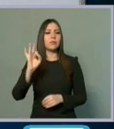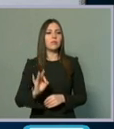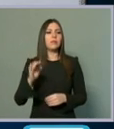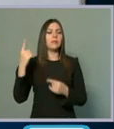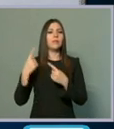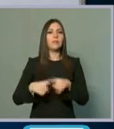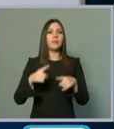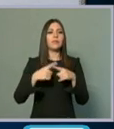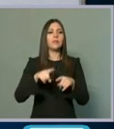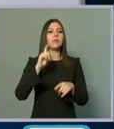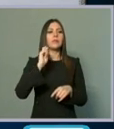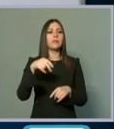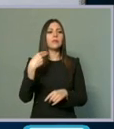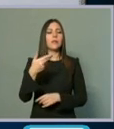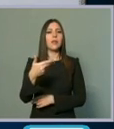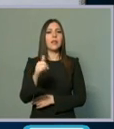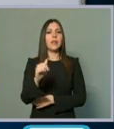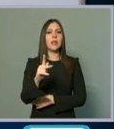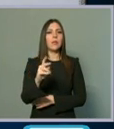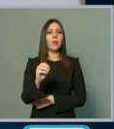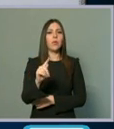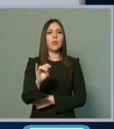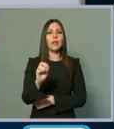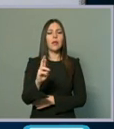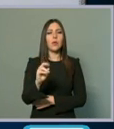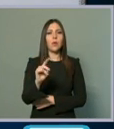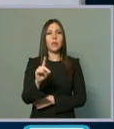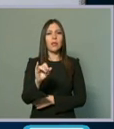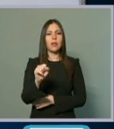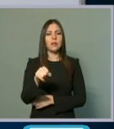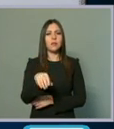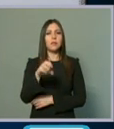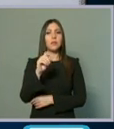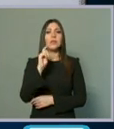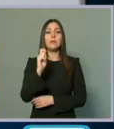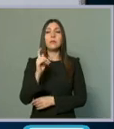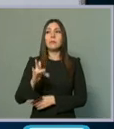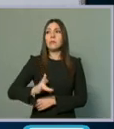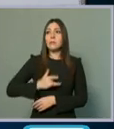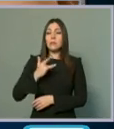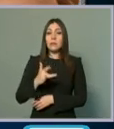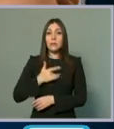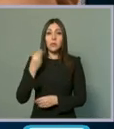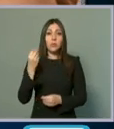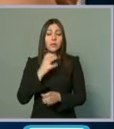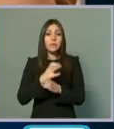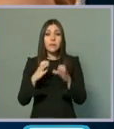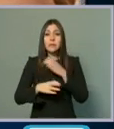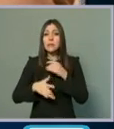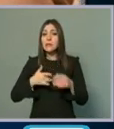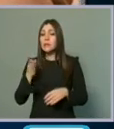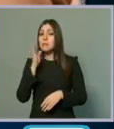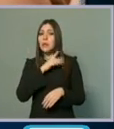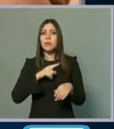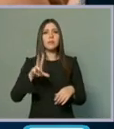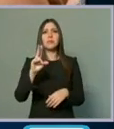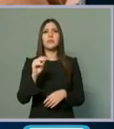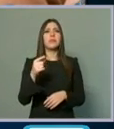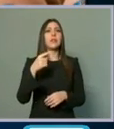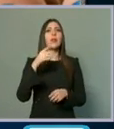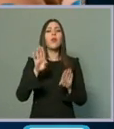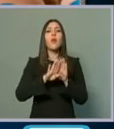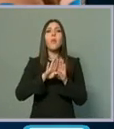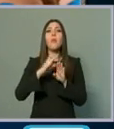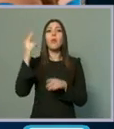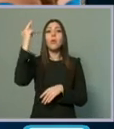de hipotiroidismo subclínico, es decir, que no llega a dar grandes síntomas y que se encuentra al hacer un estudio de